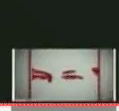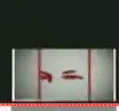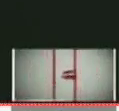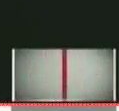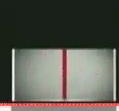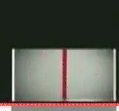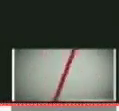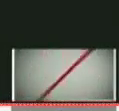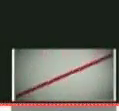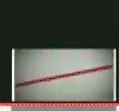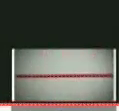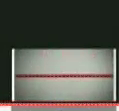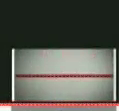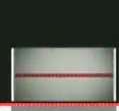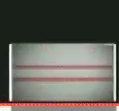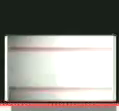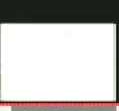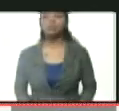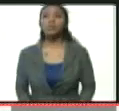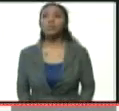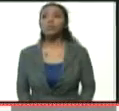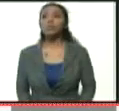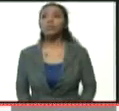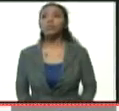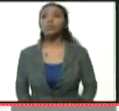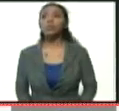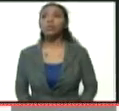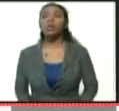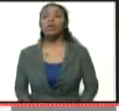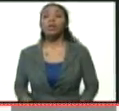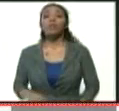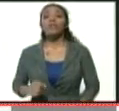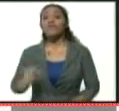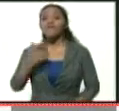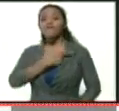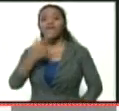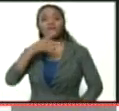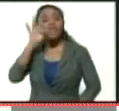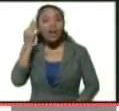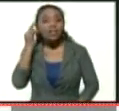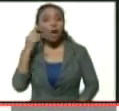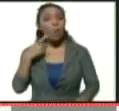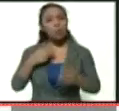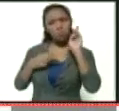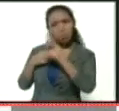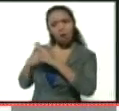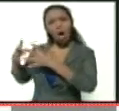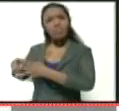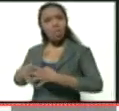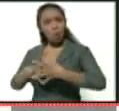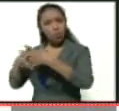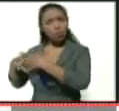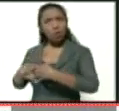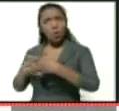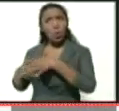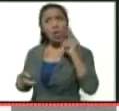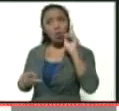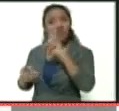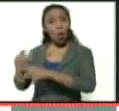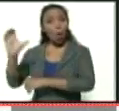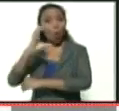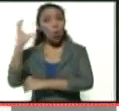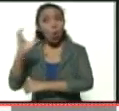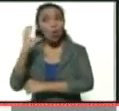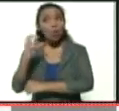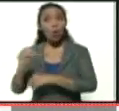situación de Italia, España, el Reino Unido, Alemania, Francia, y cuando veo Estados Unidos, cuando veo Colombia aquí,